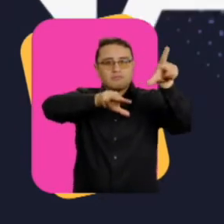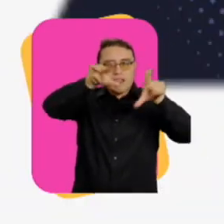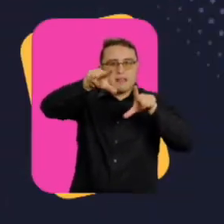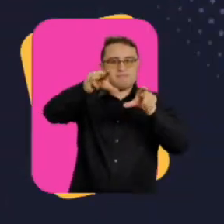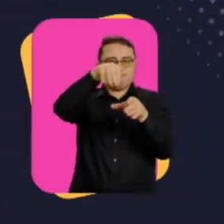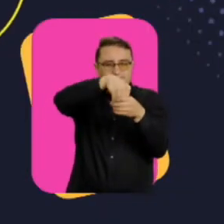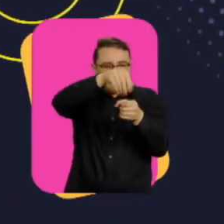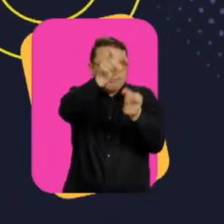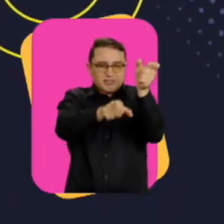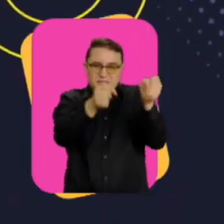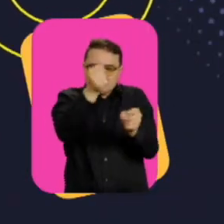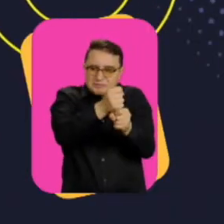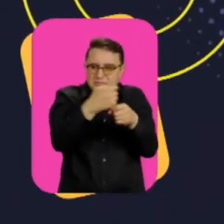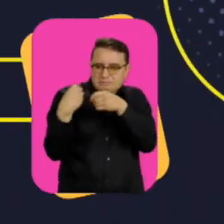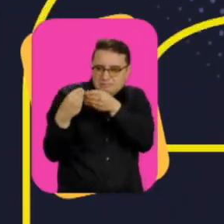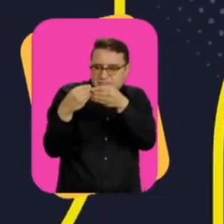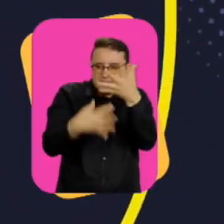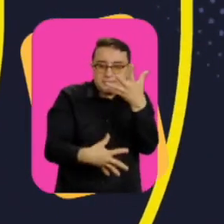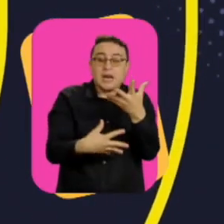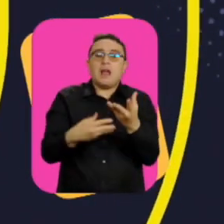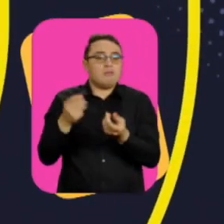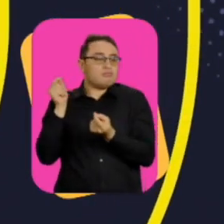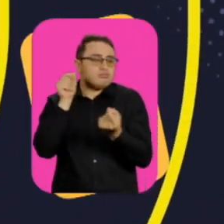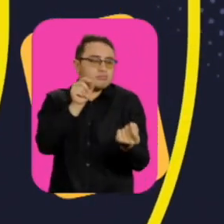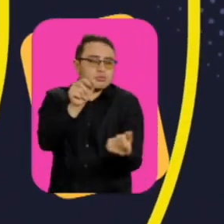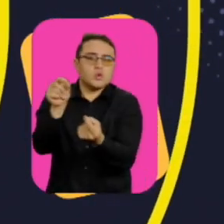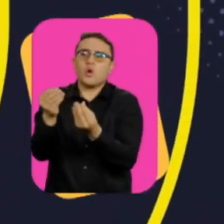canal, obteniendo en 2020 un